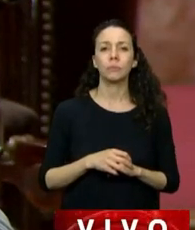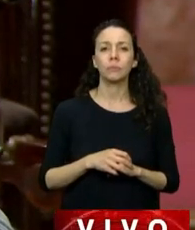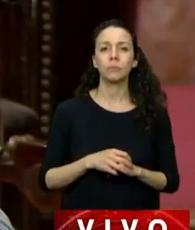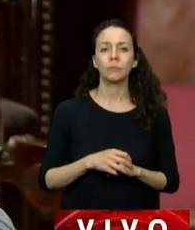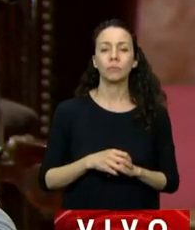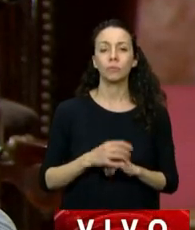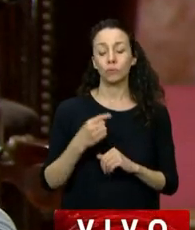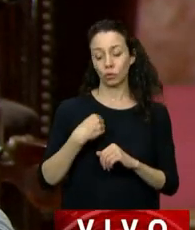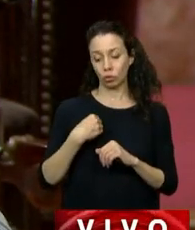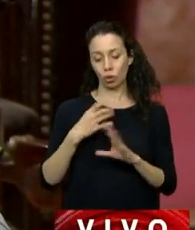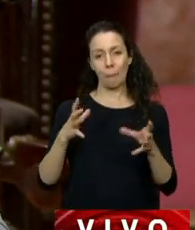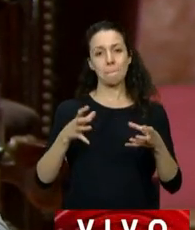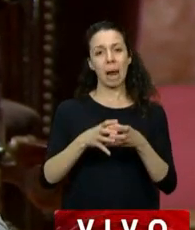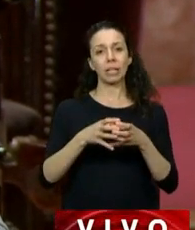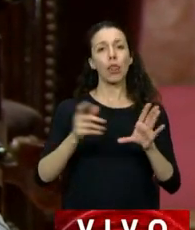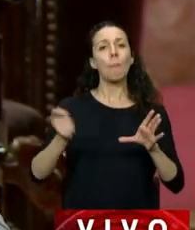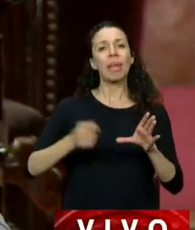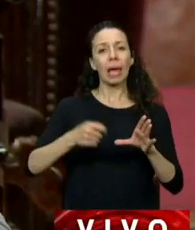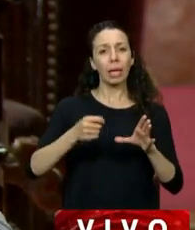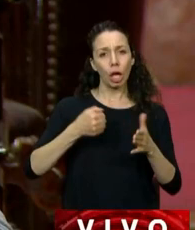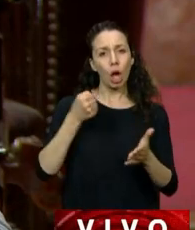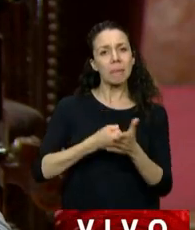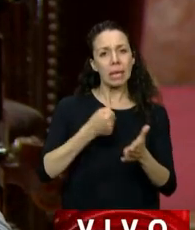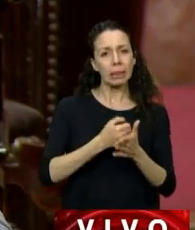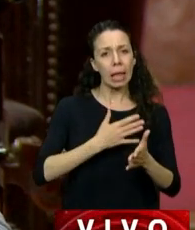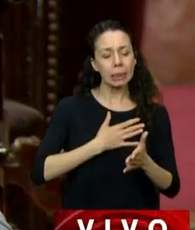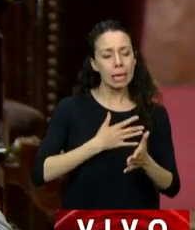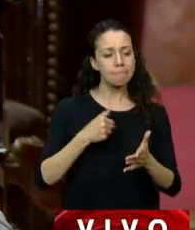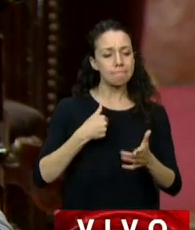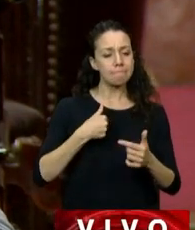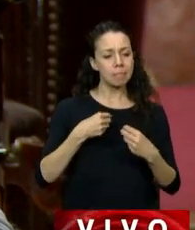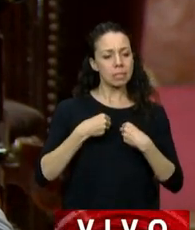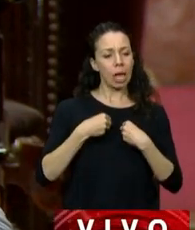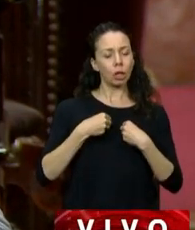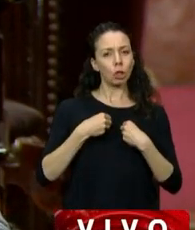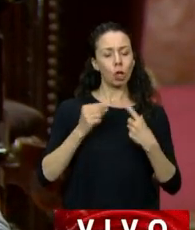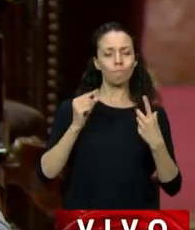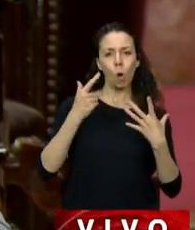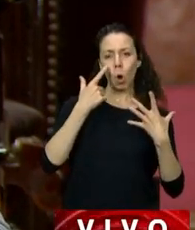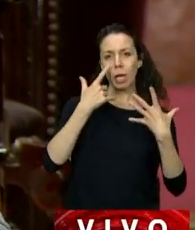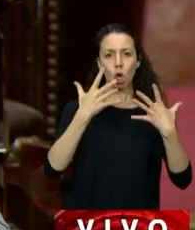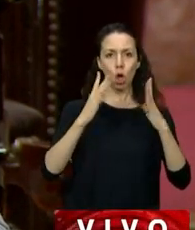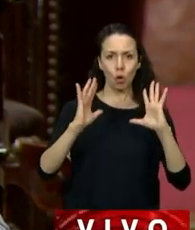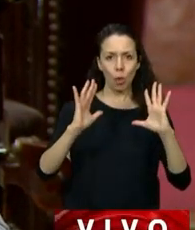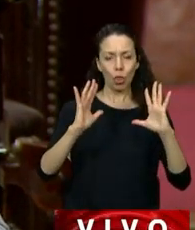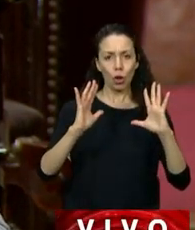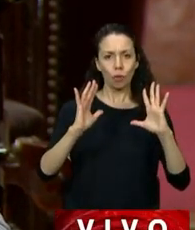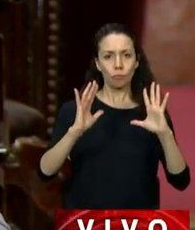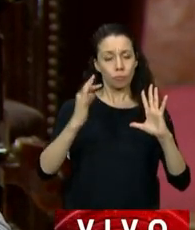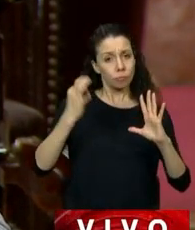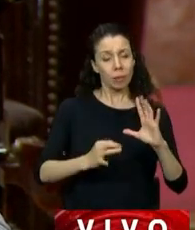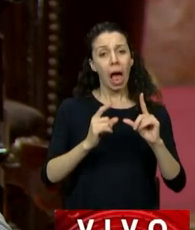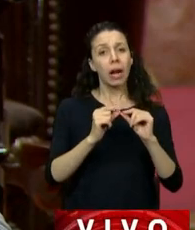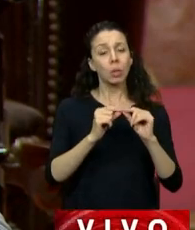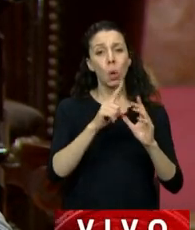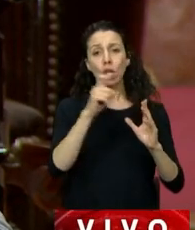como militante del partido piquetero, hoy tengo una votación incómoda, porque la verdad es que no nos gusta el artículo